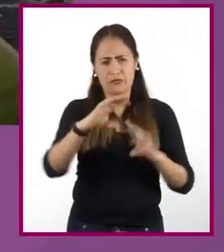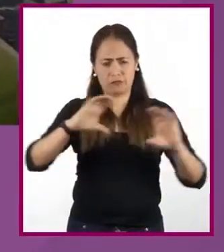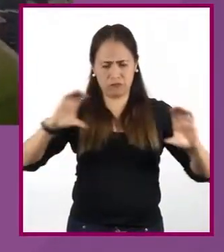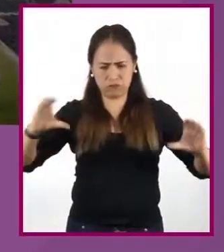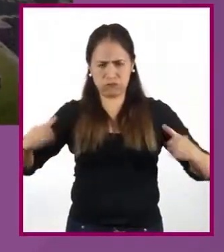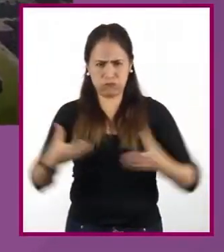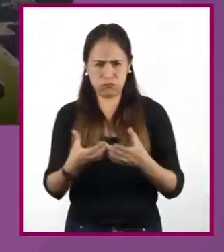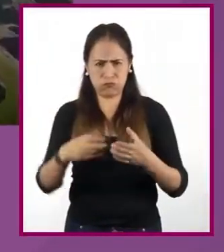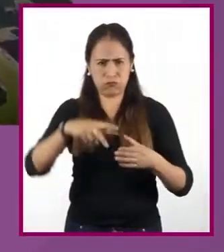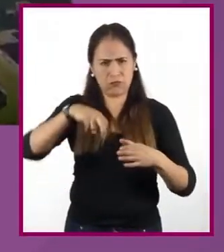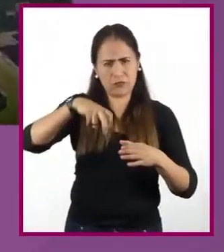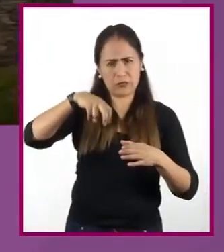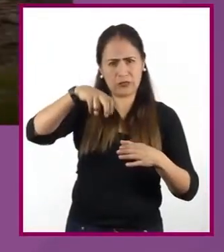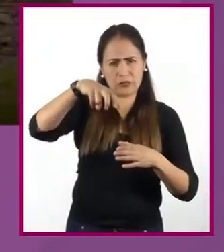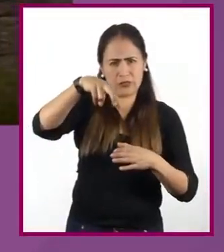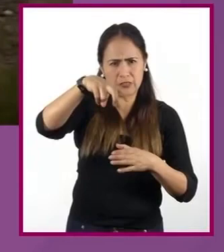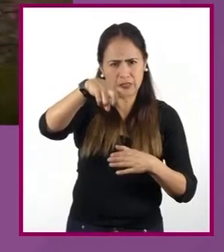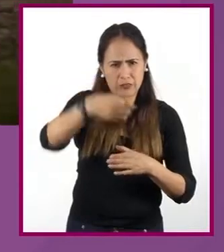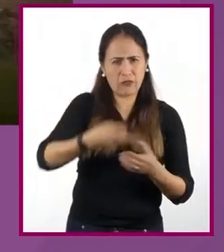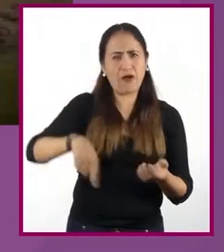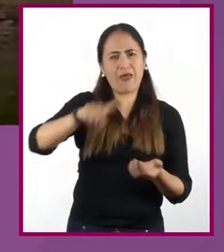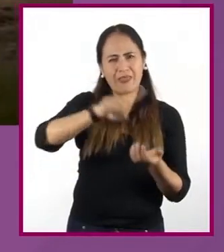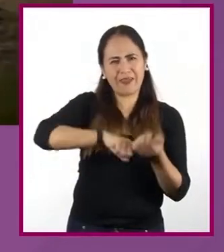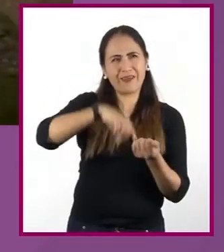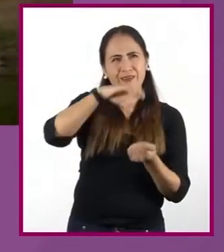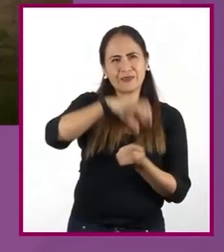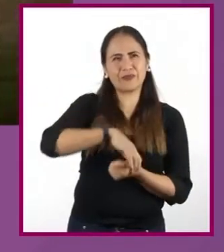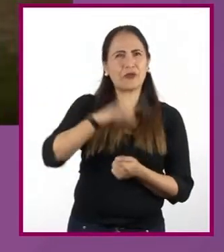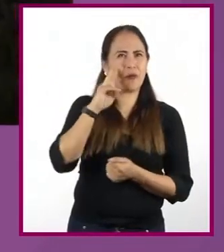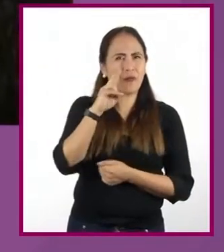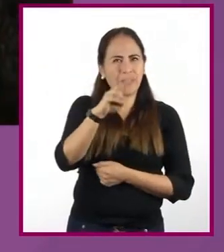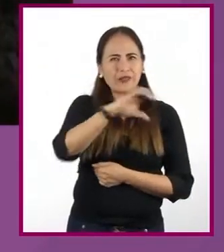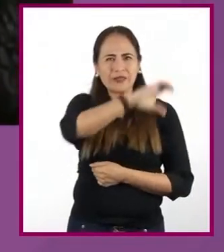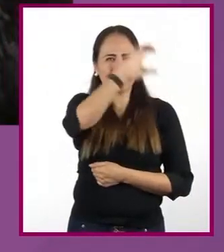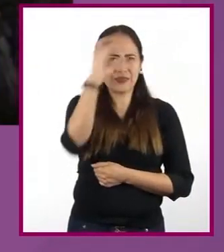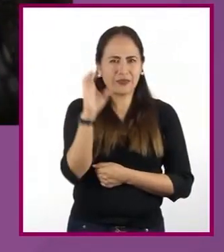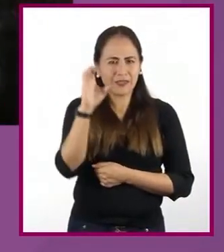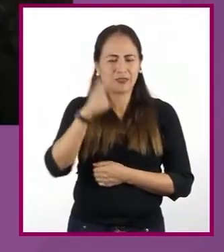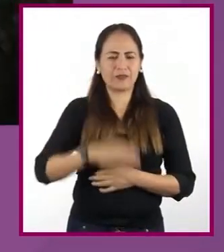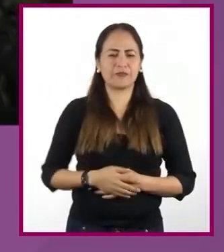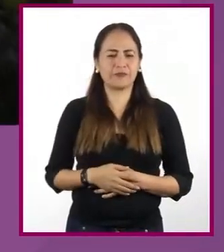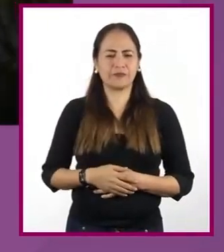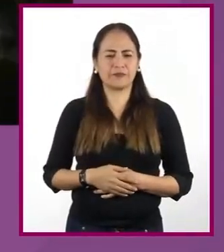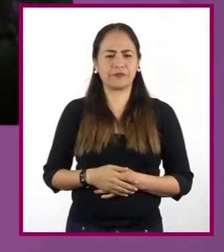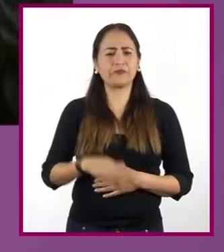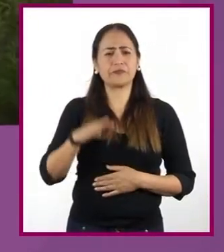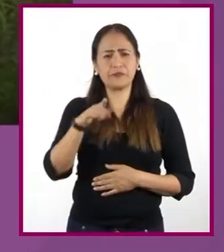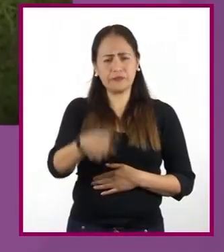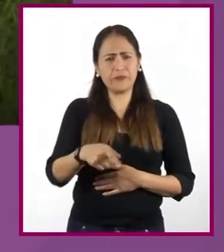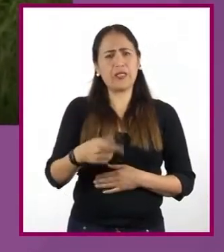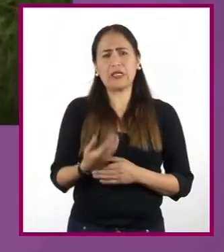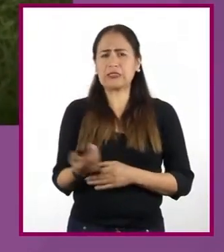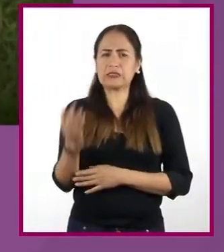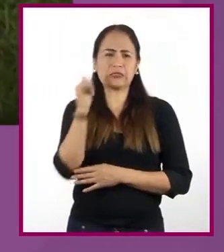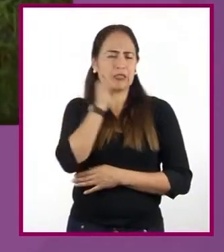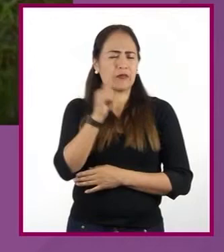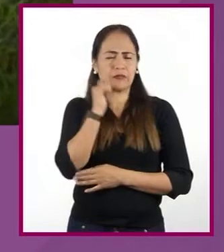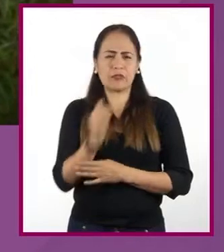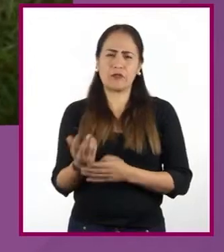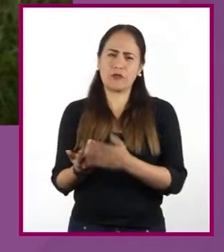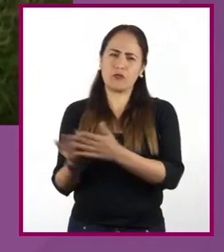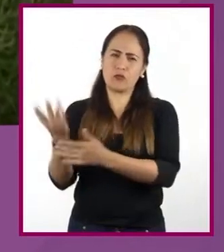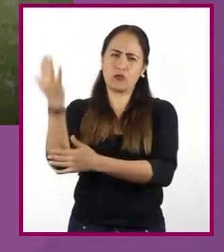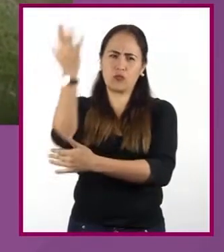escalinata y el sostén de la bóveda celeste, delimitada por el camino anual y diario del sol.